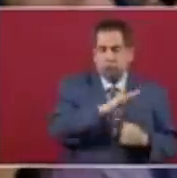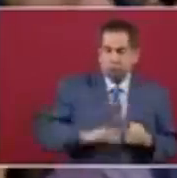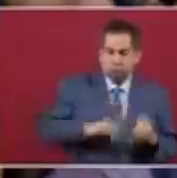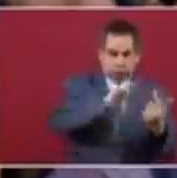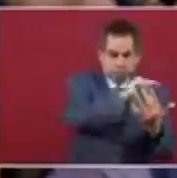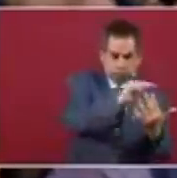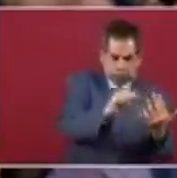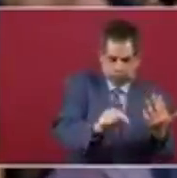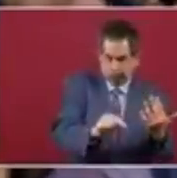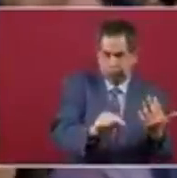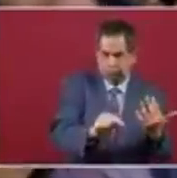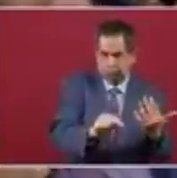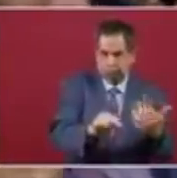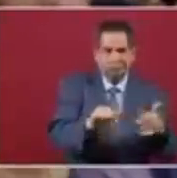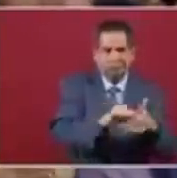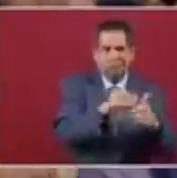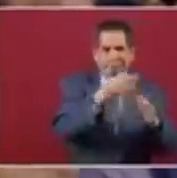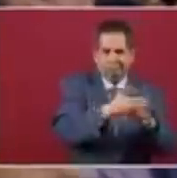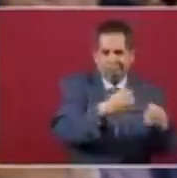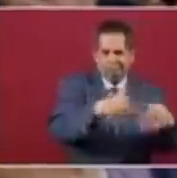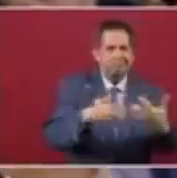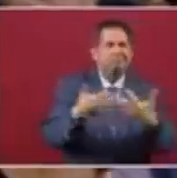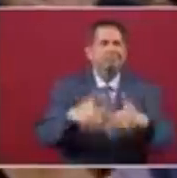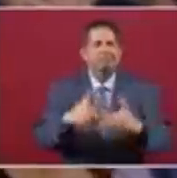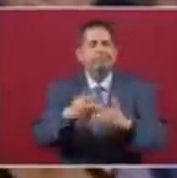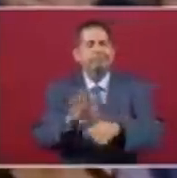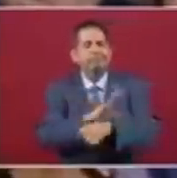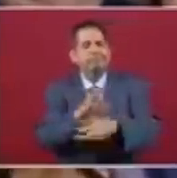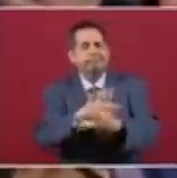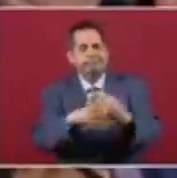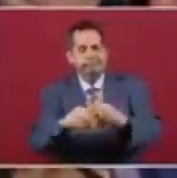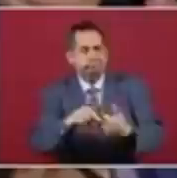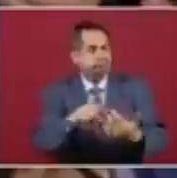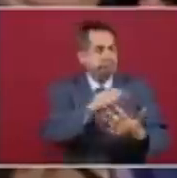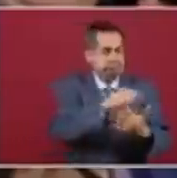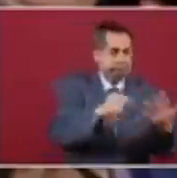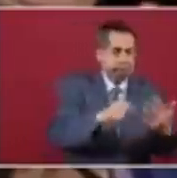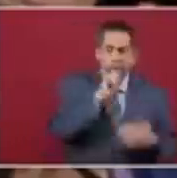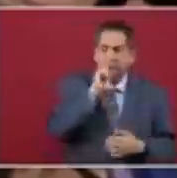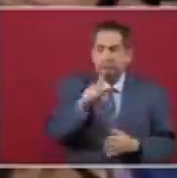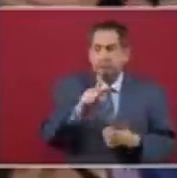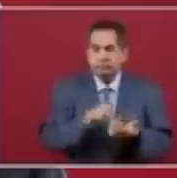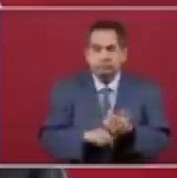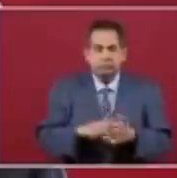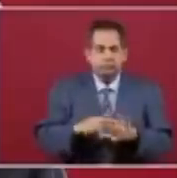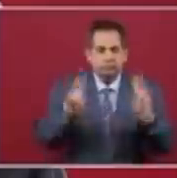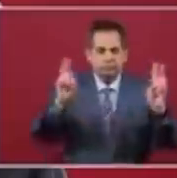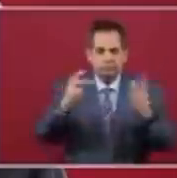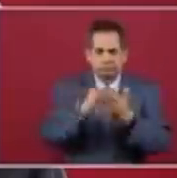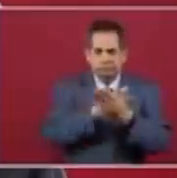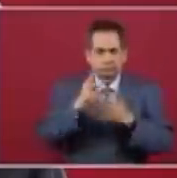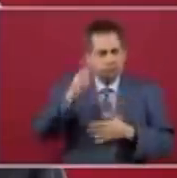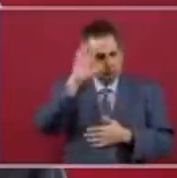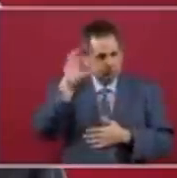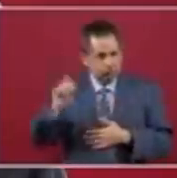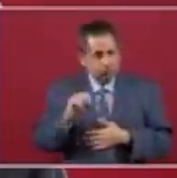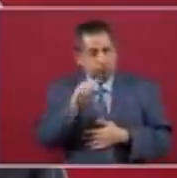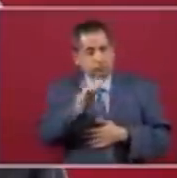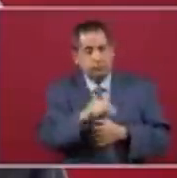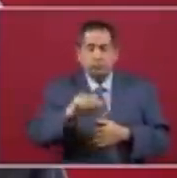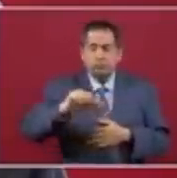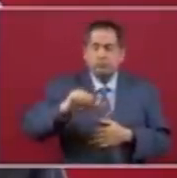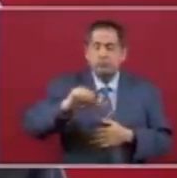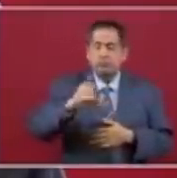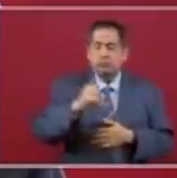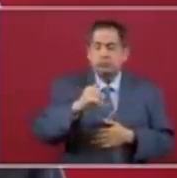directamente afectados. También son afectados por el proyecto integral Morelos. Incluso en Ayala, que es la tierra del